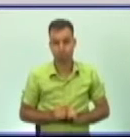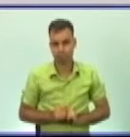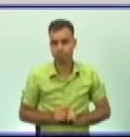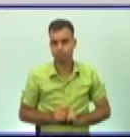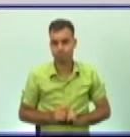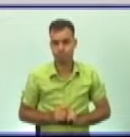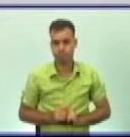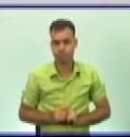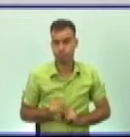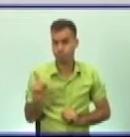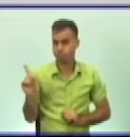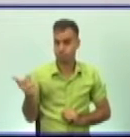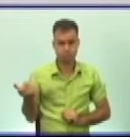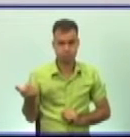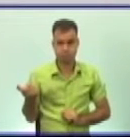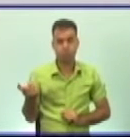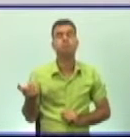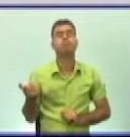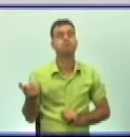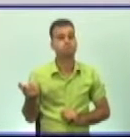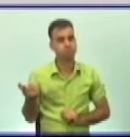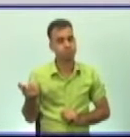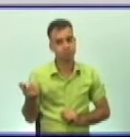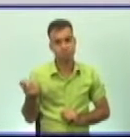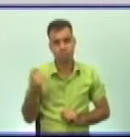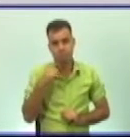que predomina el elemento